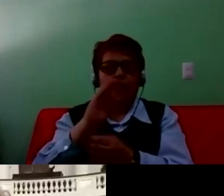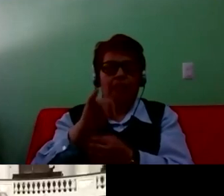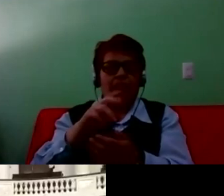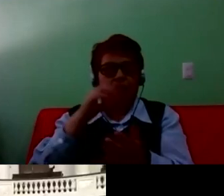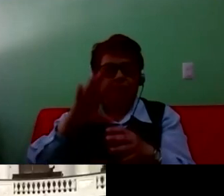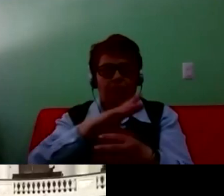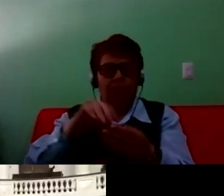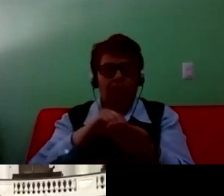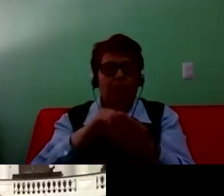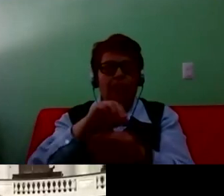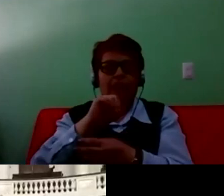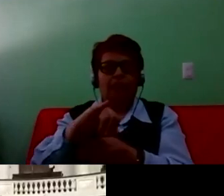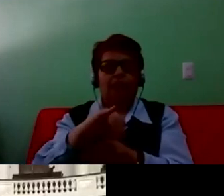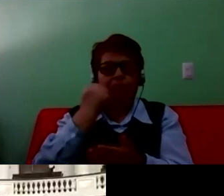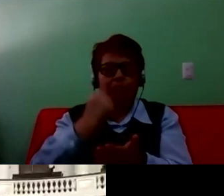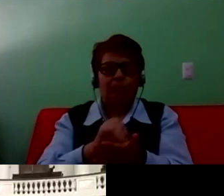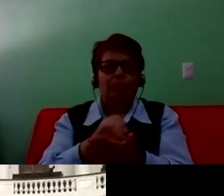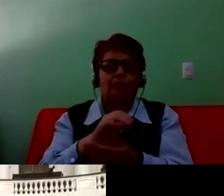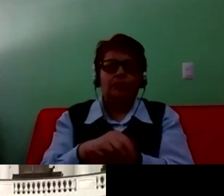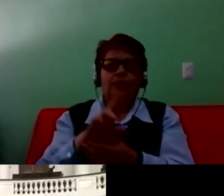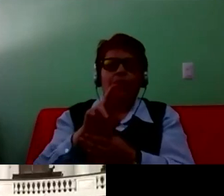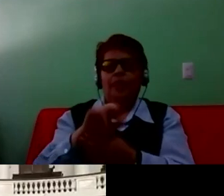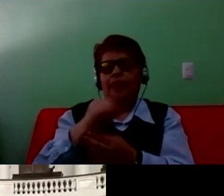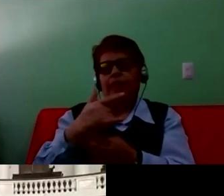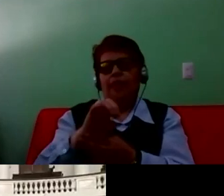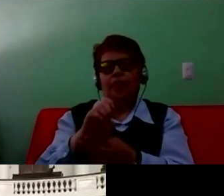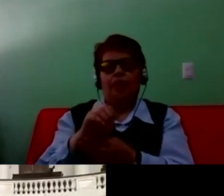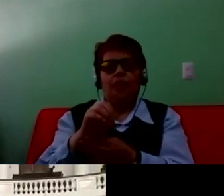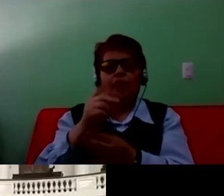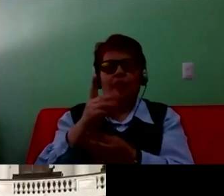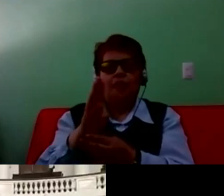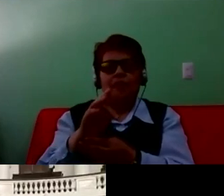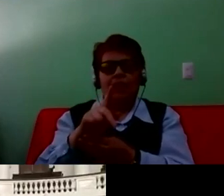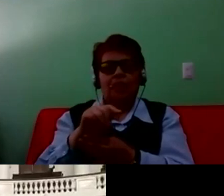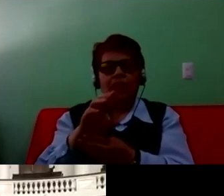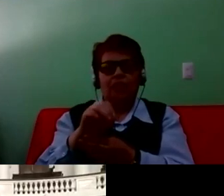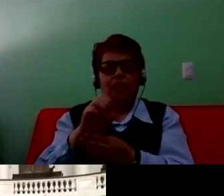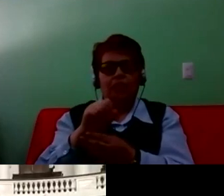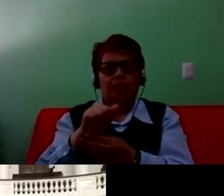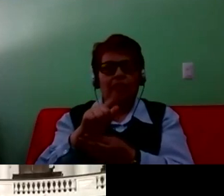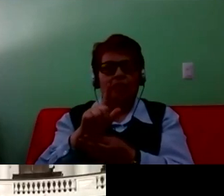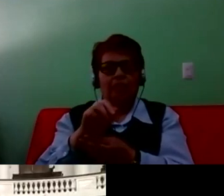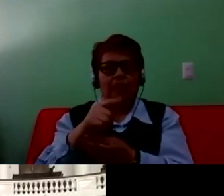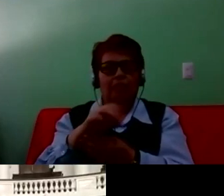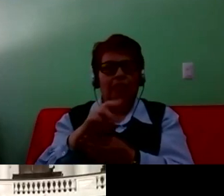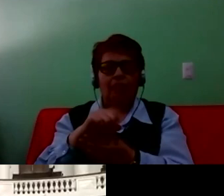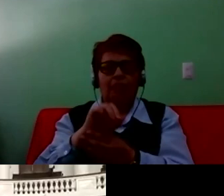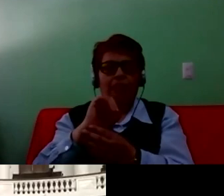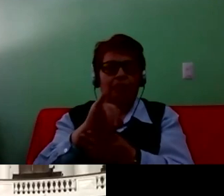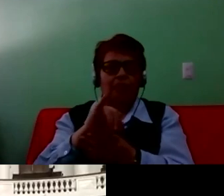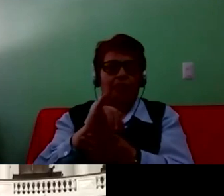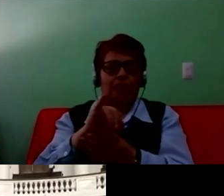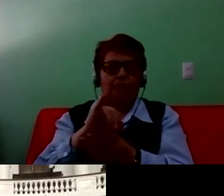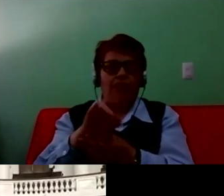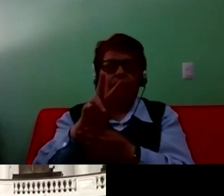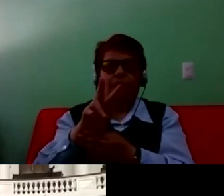contenido. Gracias. Diputado Rigoberto Salgado. A favor. Gracias. Diputado